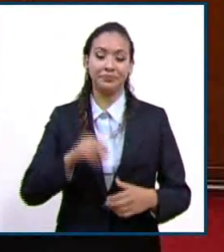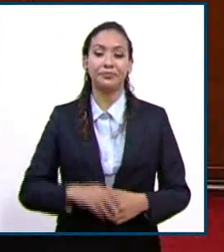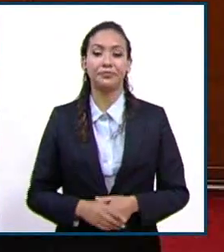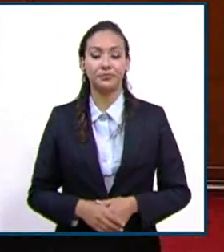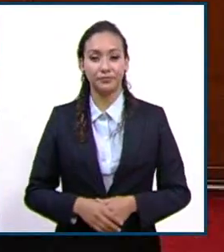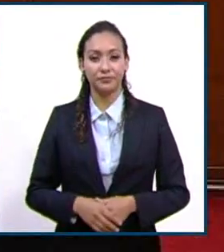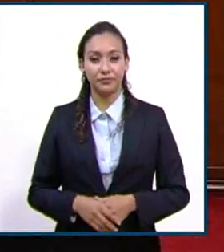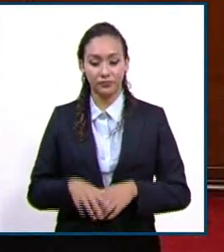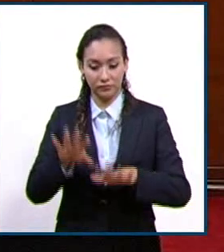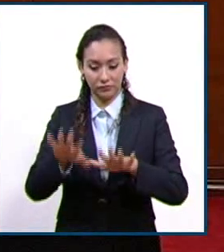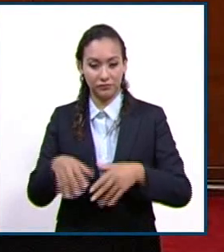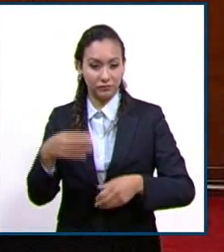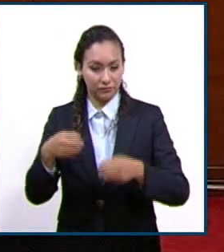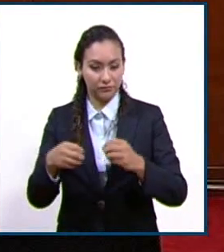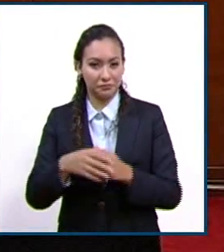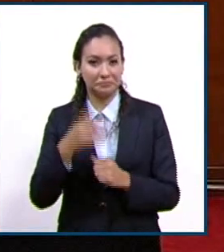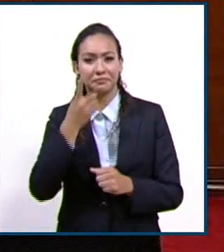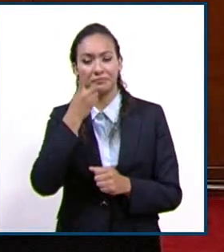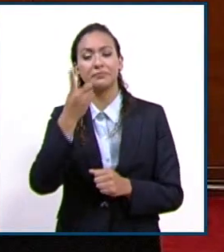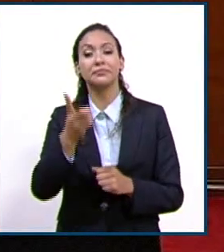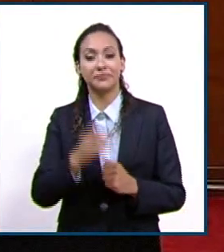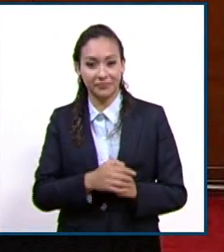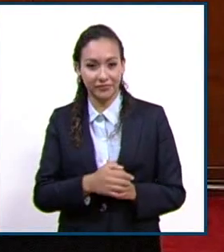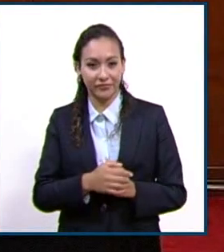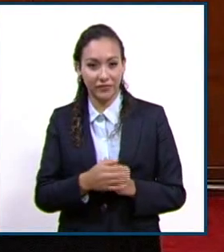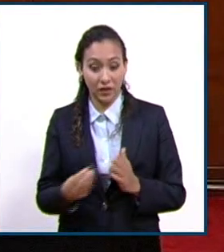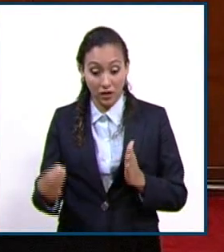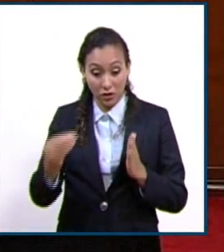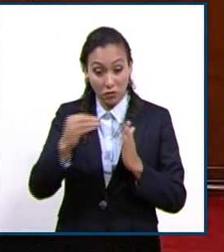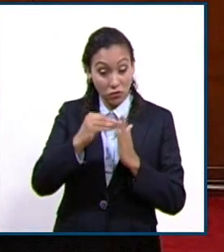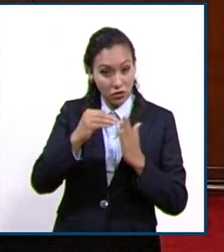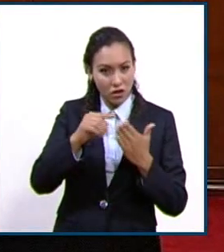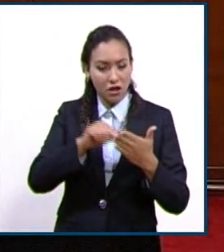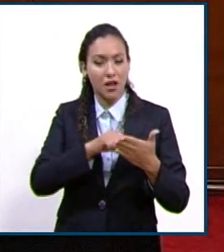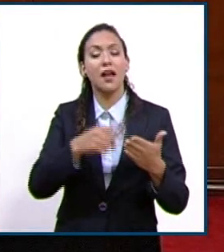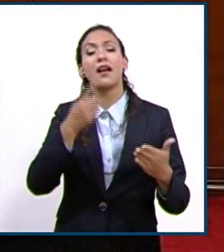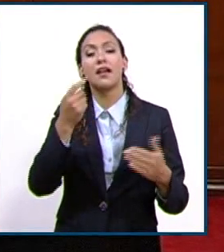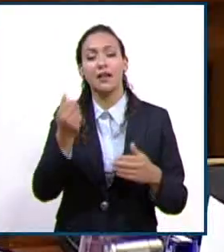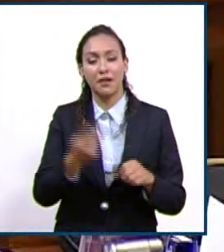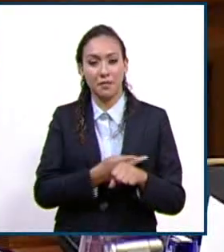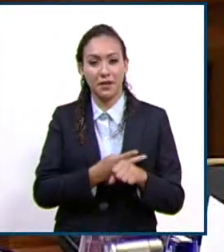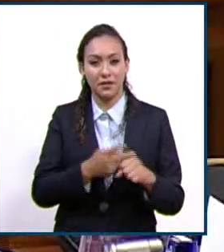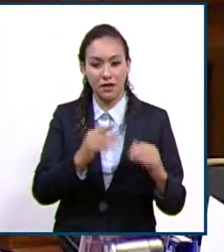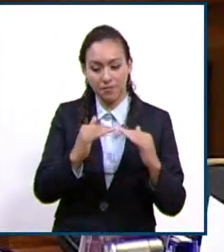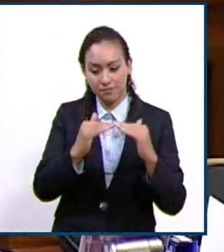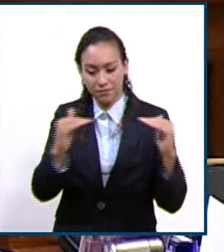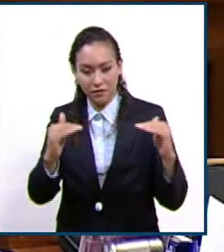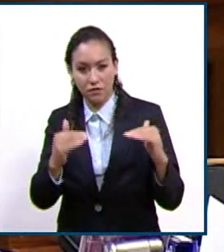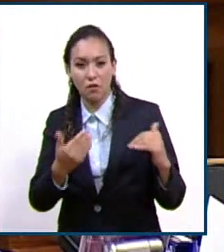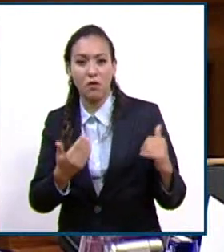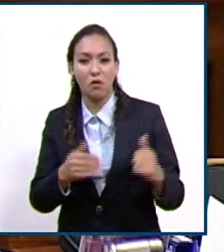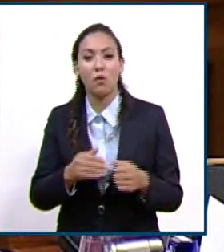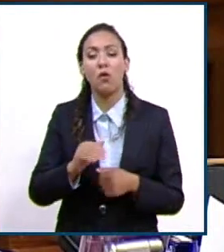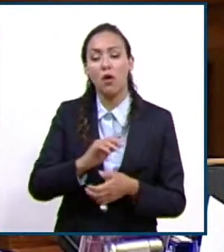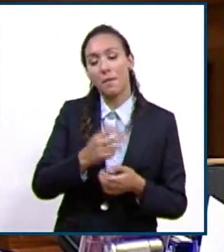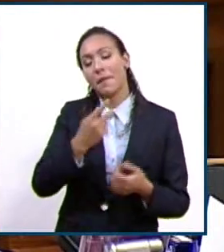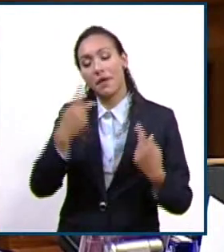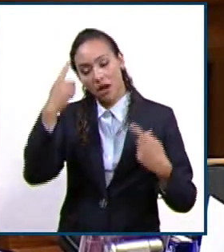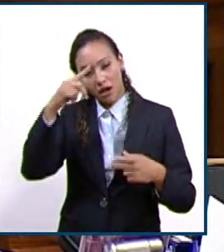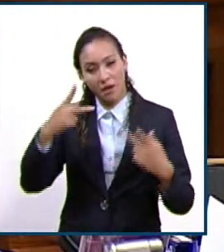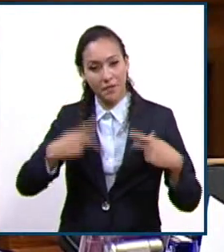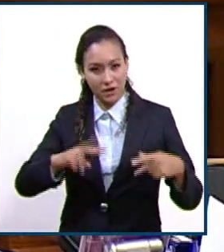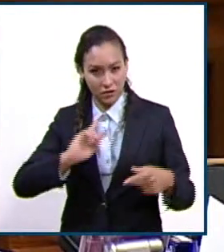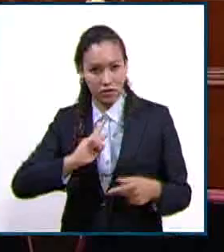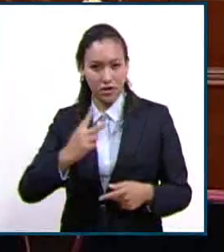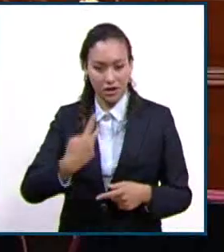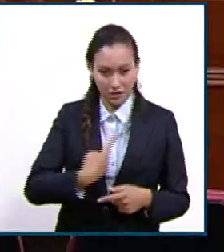El Pleno también determinó que las normas impugnadas no vulneran el principio de igualdad en perjuicio de las personas no binarias y de la